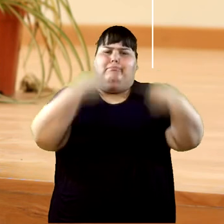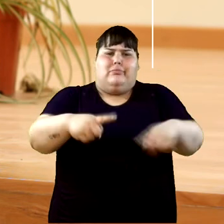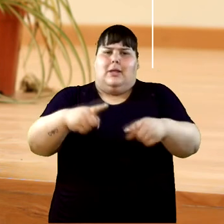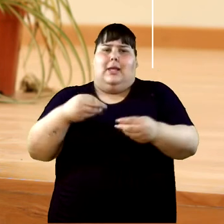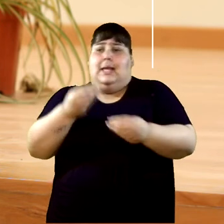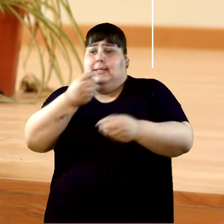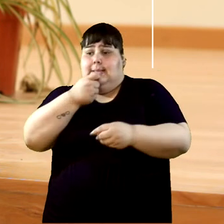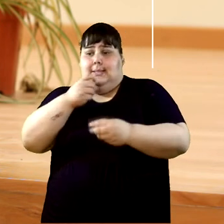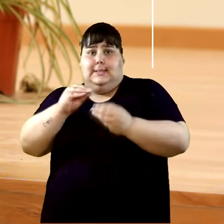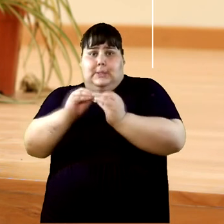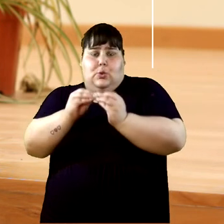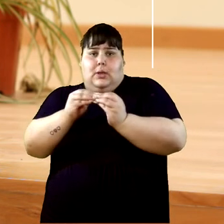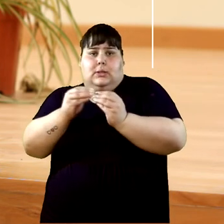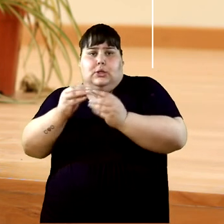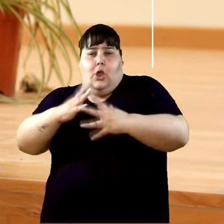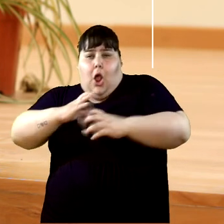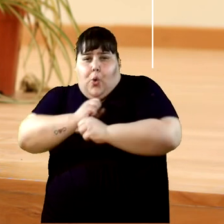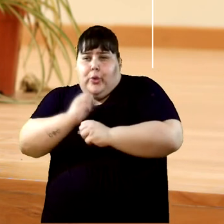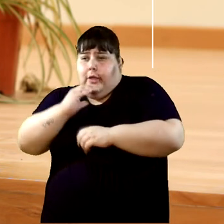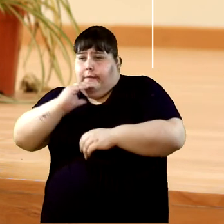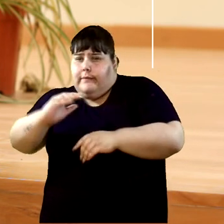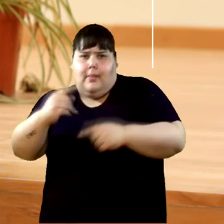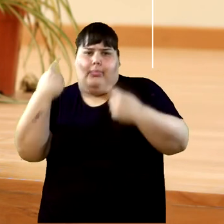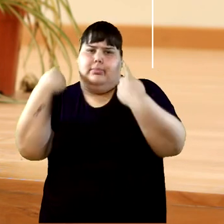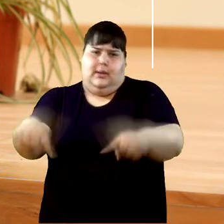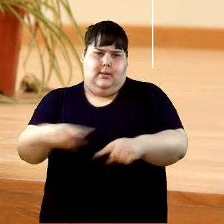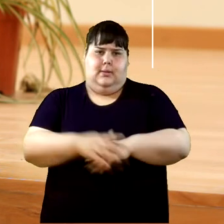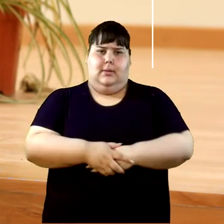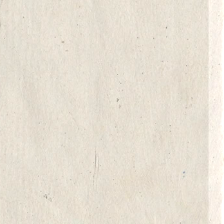la transmisión lineal de un estado de angustia